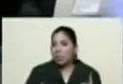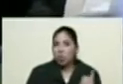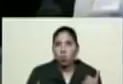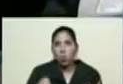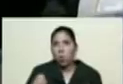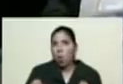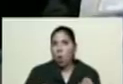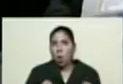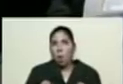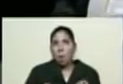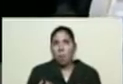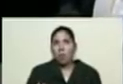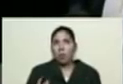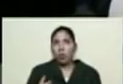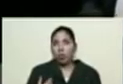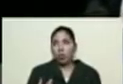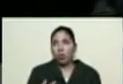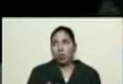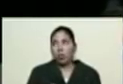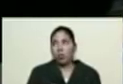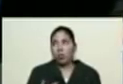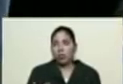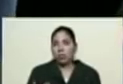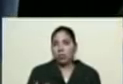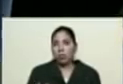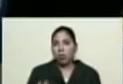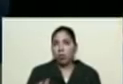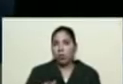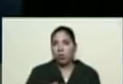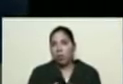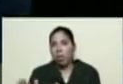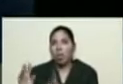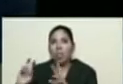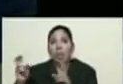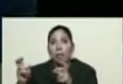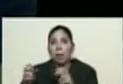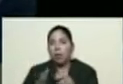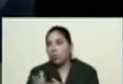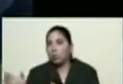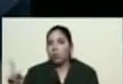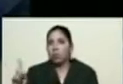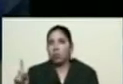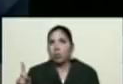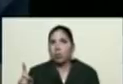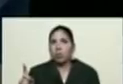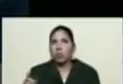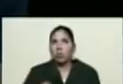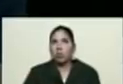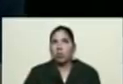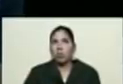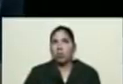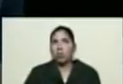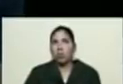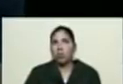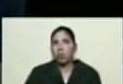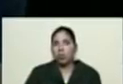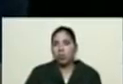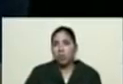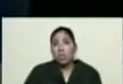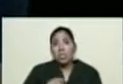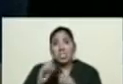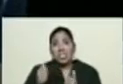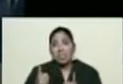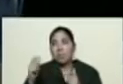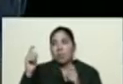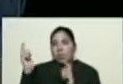traté de sacar algún tema de conversación sin éxito, y el comandante Chávez comenzó también ya a desarrollar sus ideas.